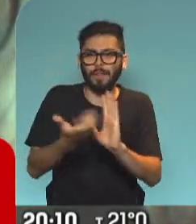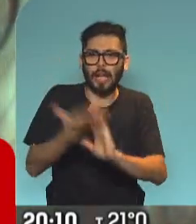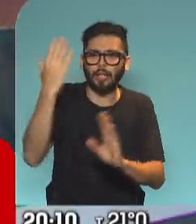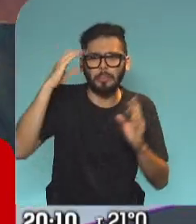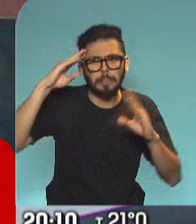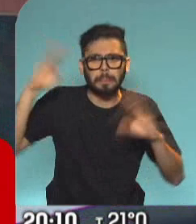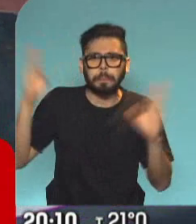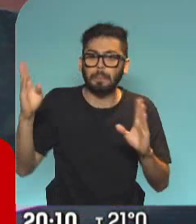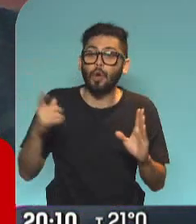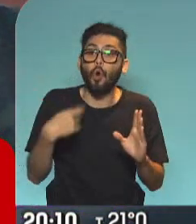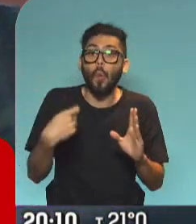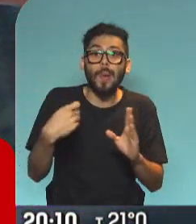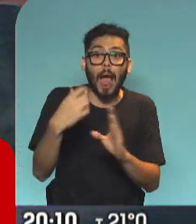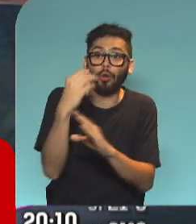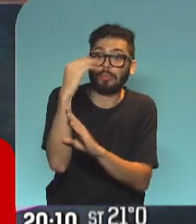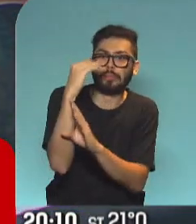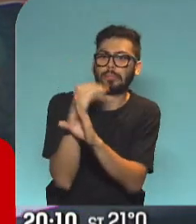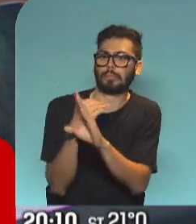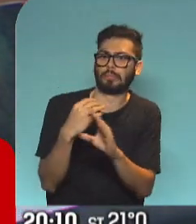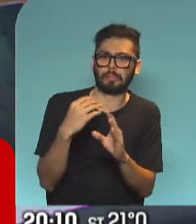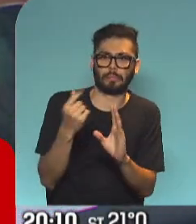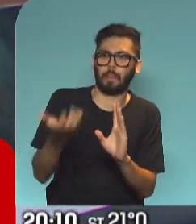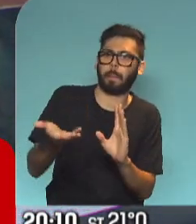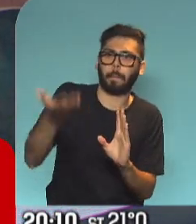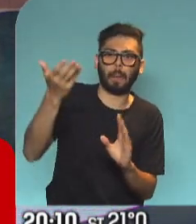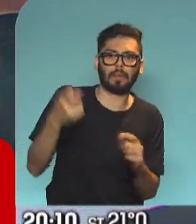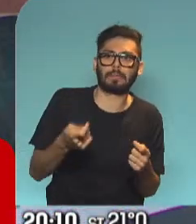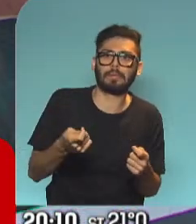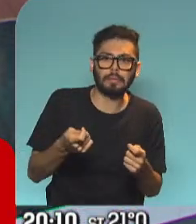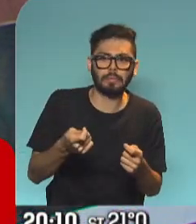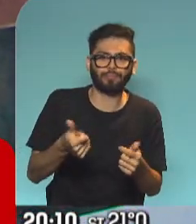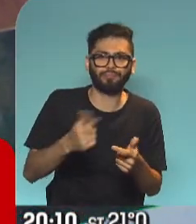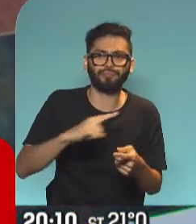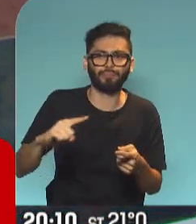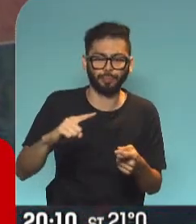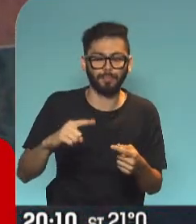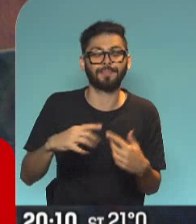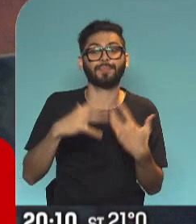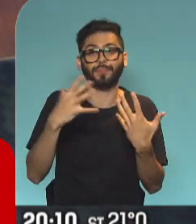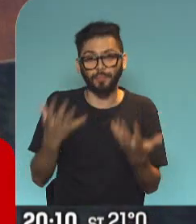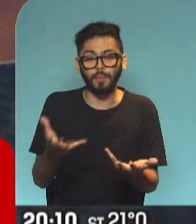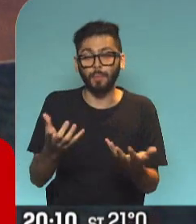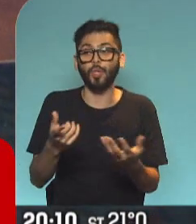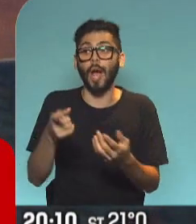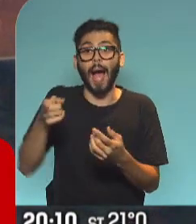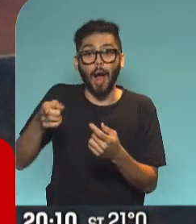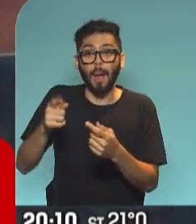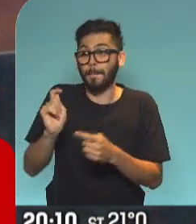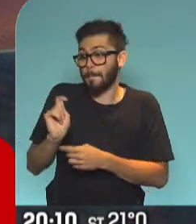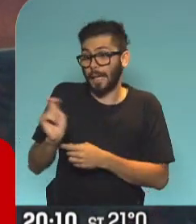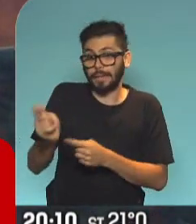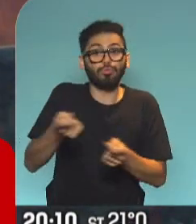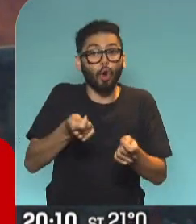jubilados terminaron quedando 20% abajo y luego, como lo veíamos recién, en estos últimos meses el poder de compra se incrementó casi en